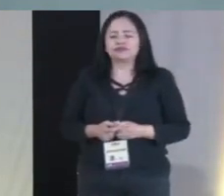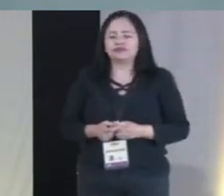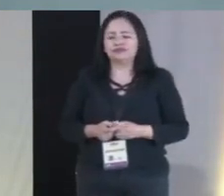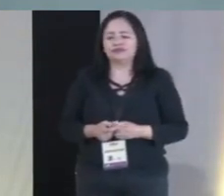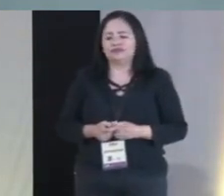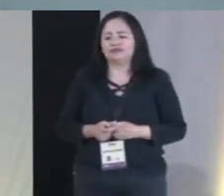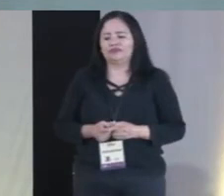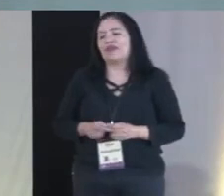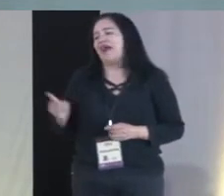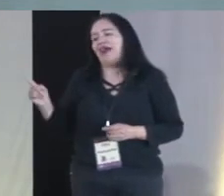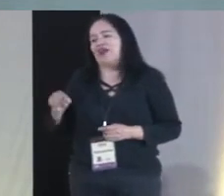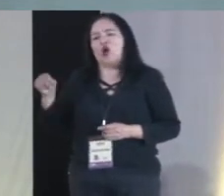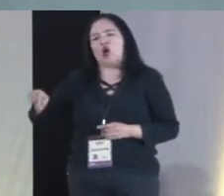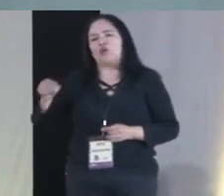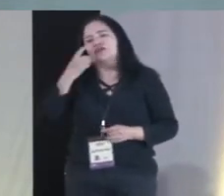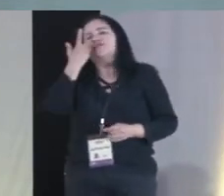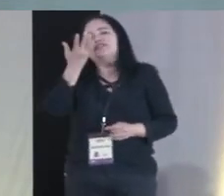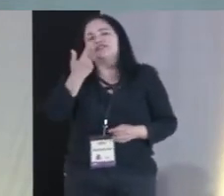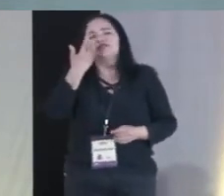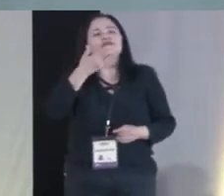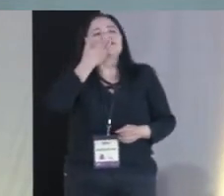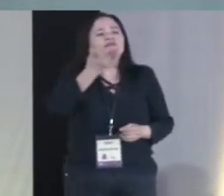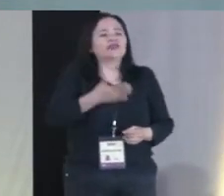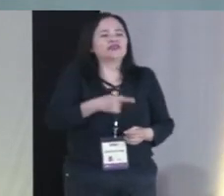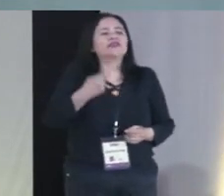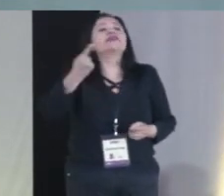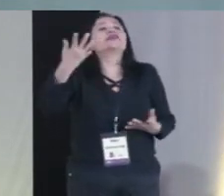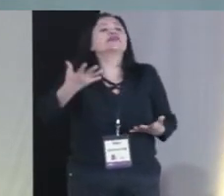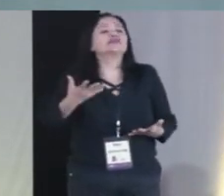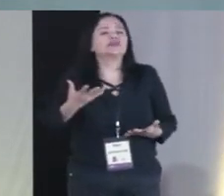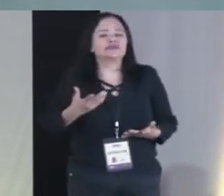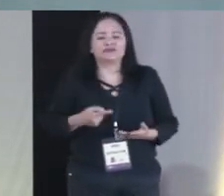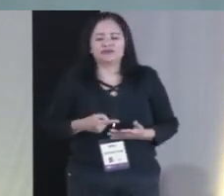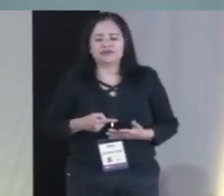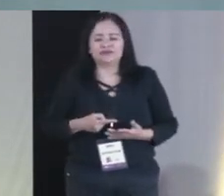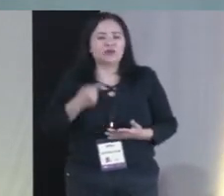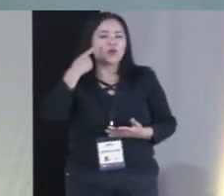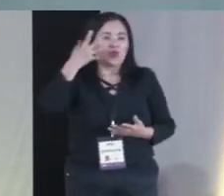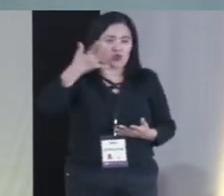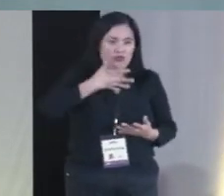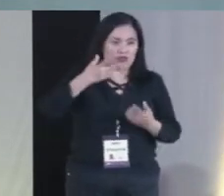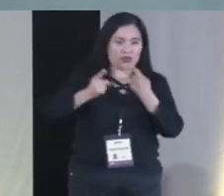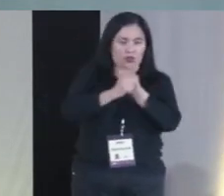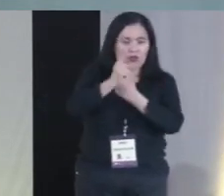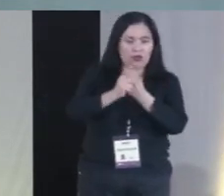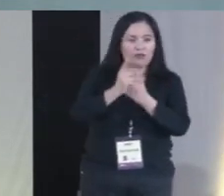Ah, pero él quería quedar bien. ¿Y qué creen? Cuando estaba en problemas,